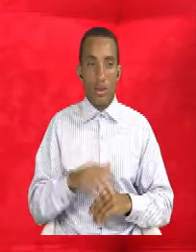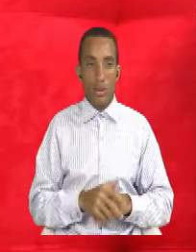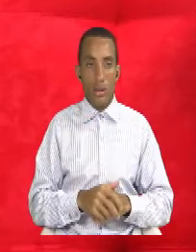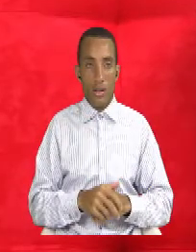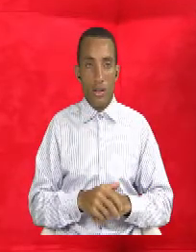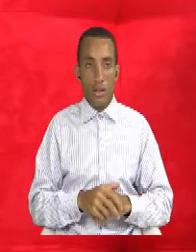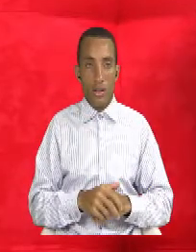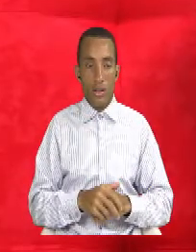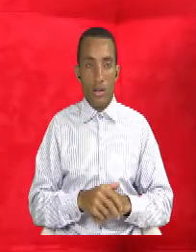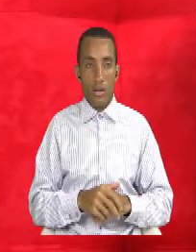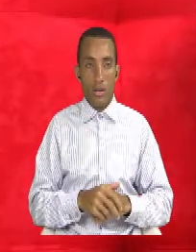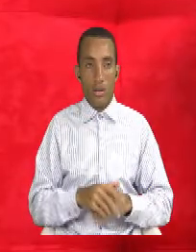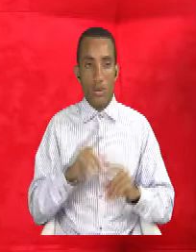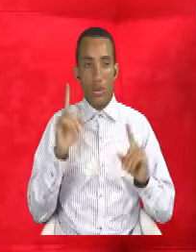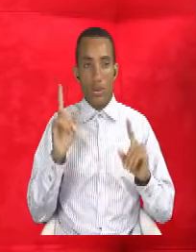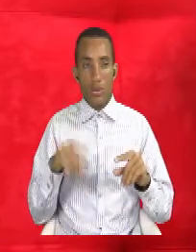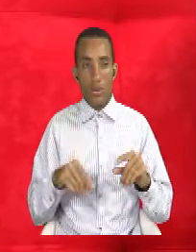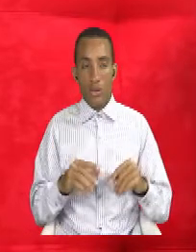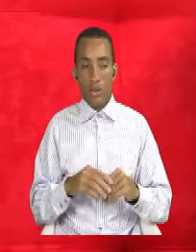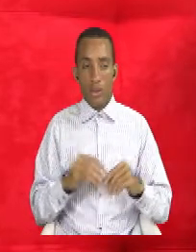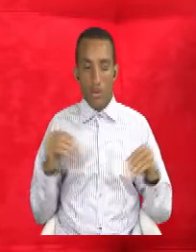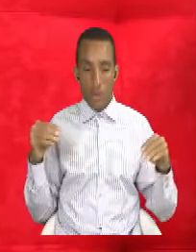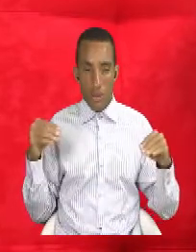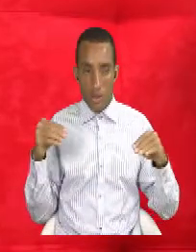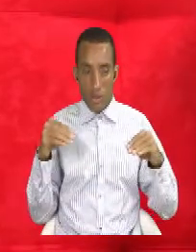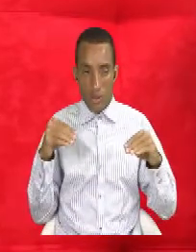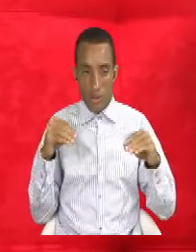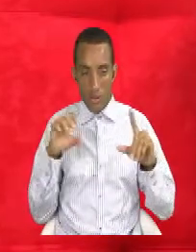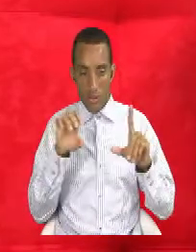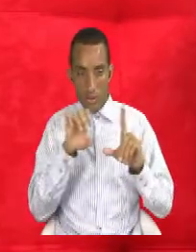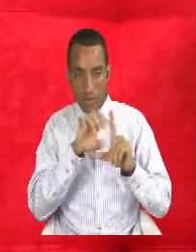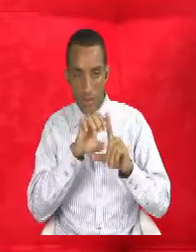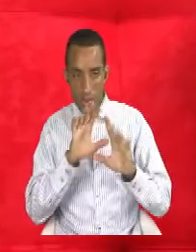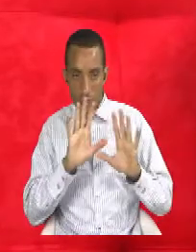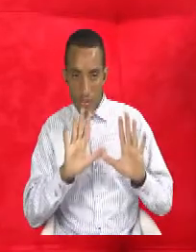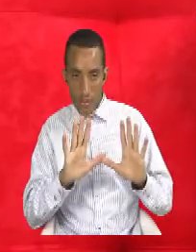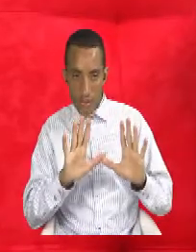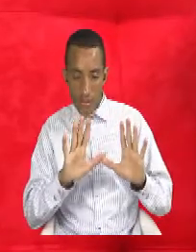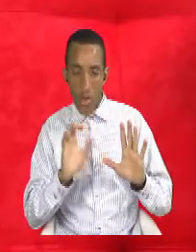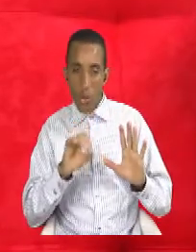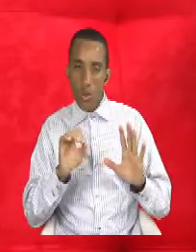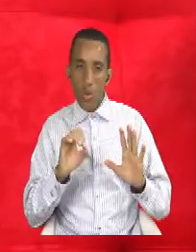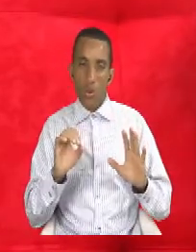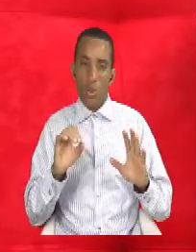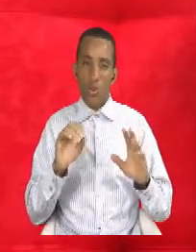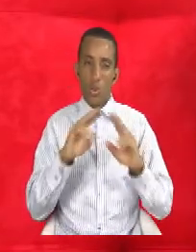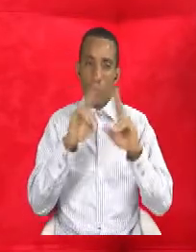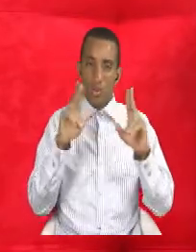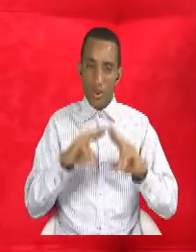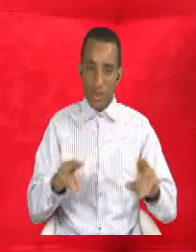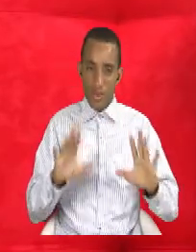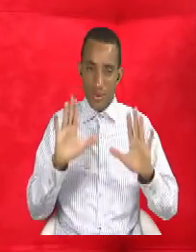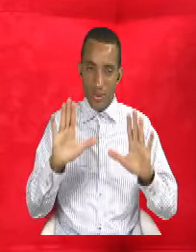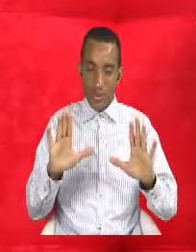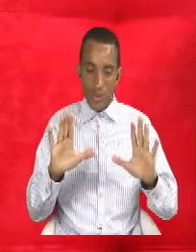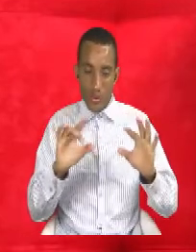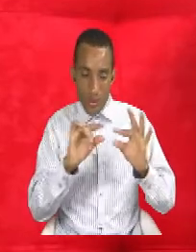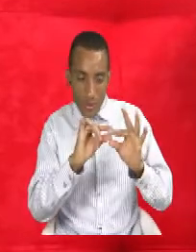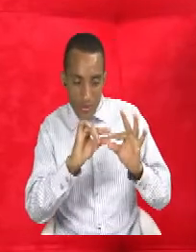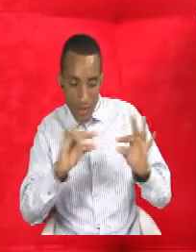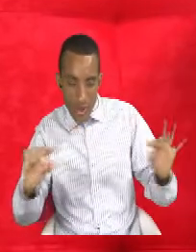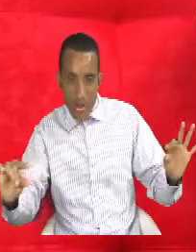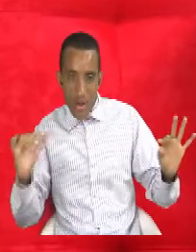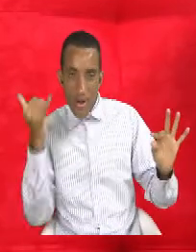Y también pueden contactar en la página de este programa. Vamos a dejar un link para la campaña como tal, para que se agreguen a